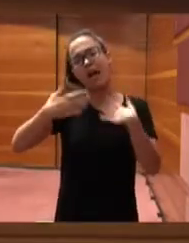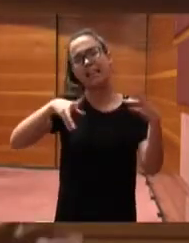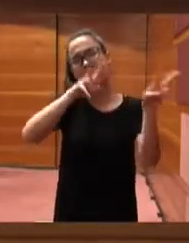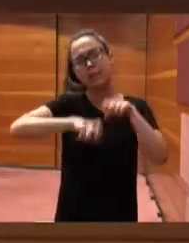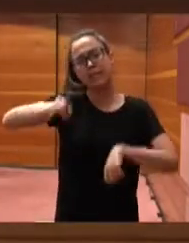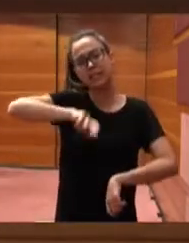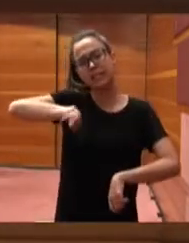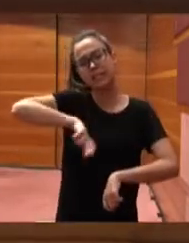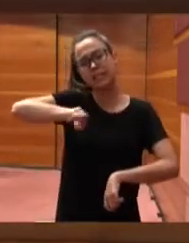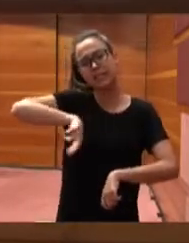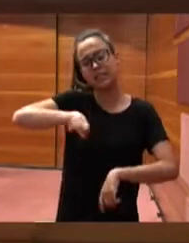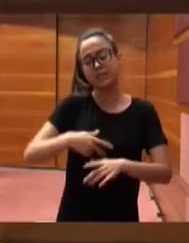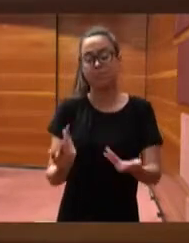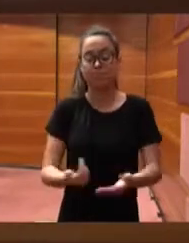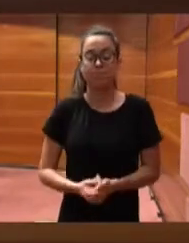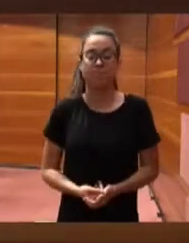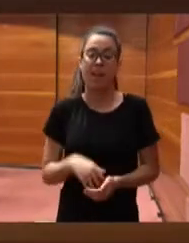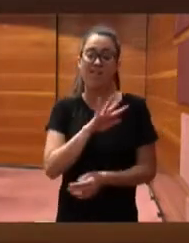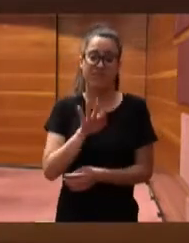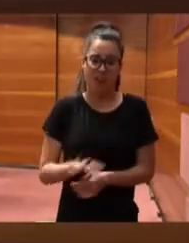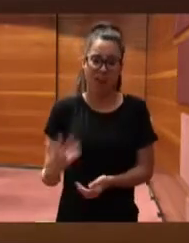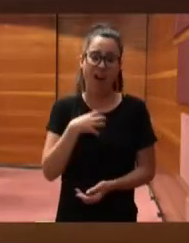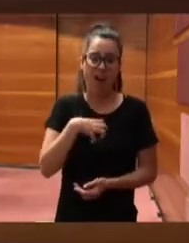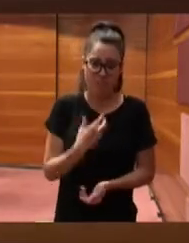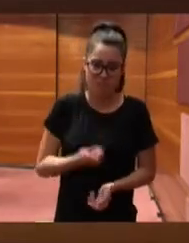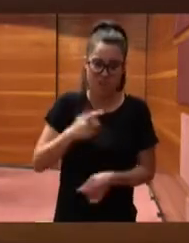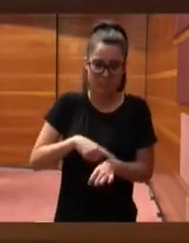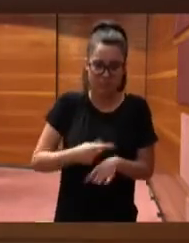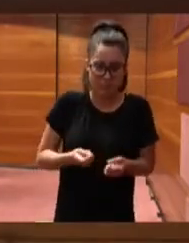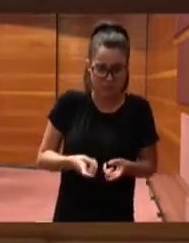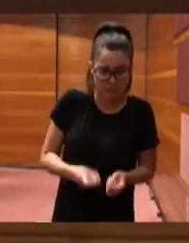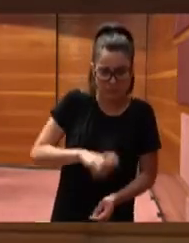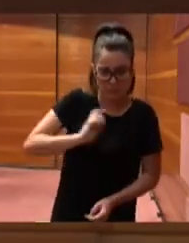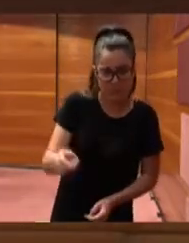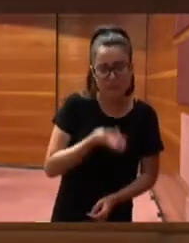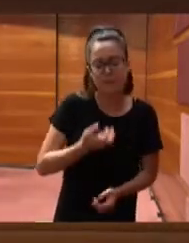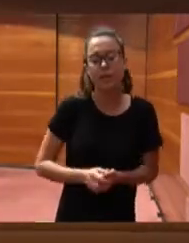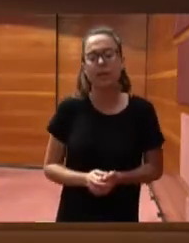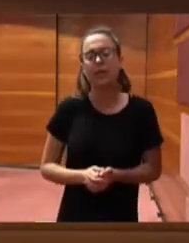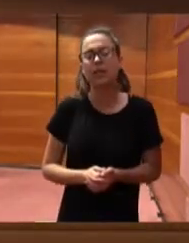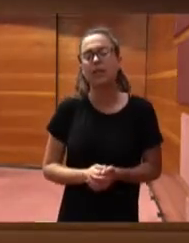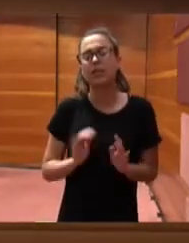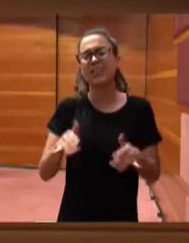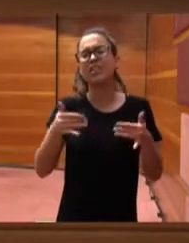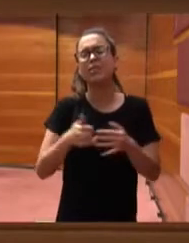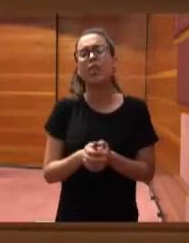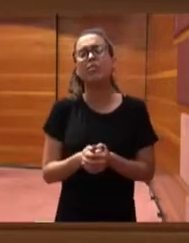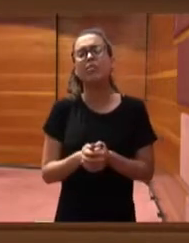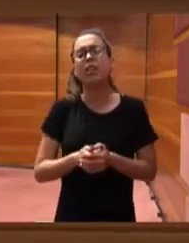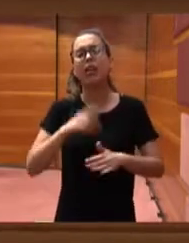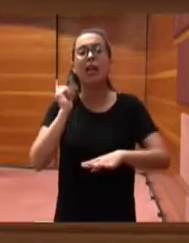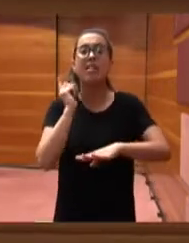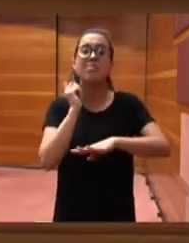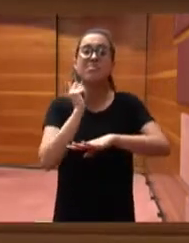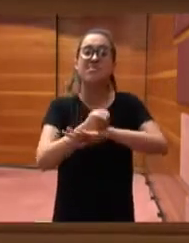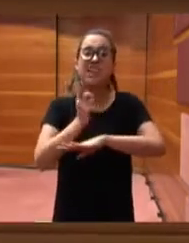repetir, etcétera, ¿no? Y en ese sentido, yo creo que tenemos que olvidarnos un poco de la dictadura de la cantidad.